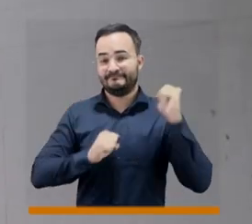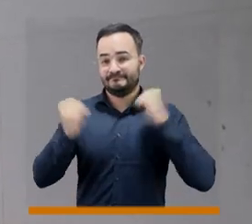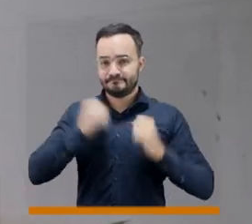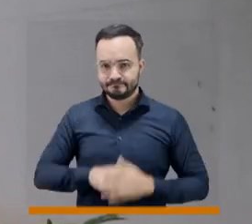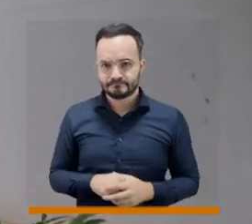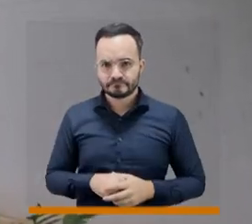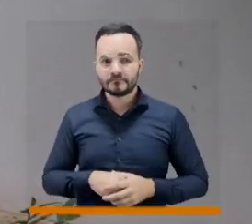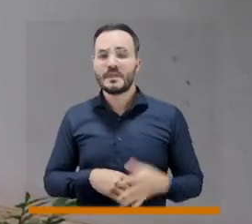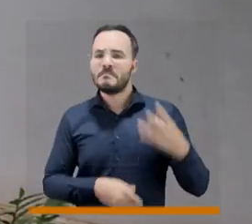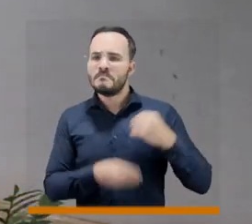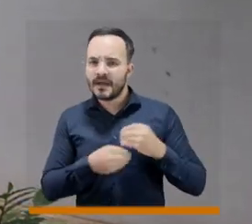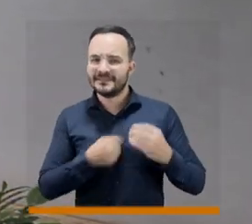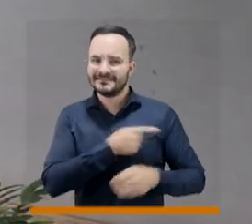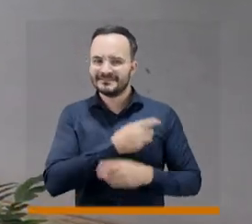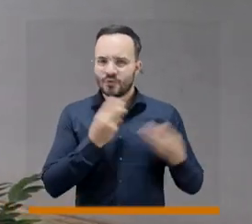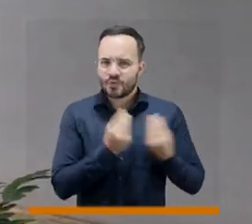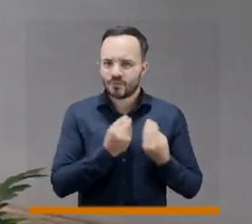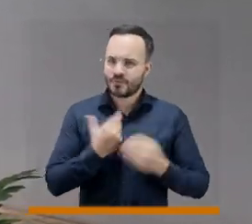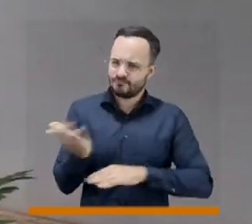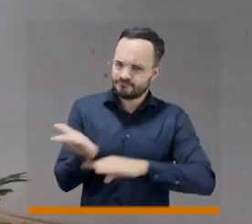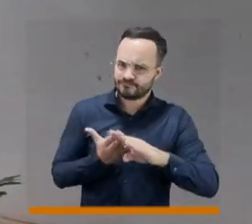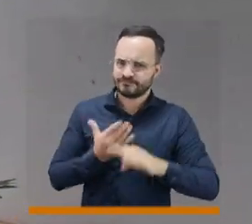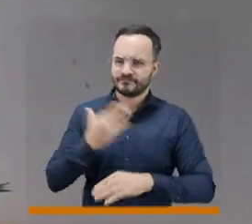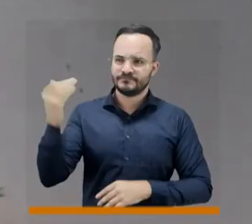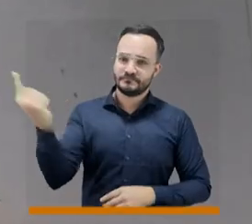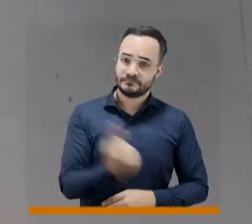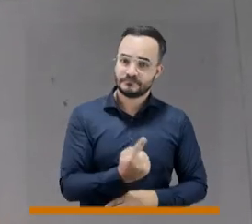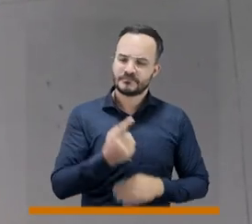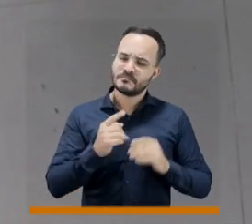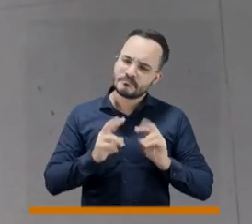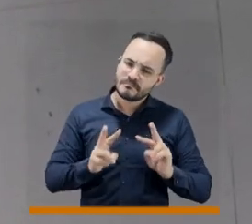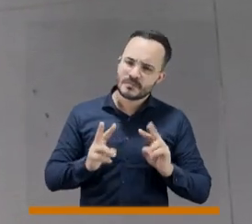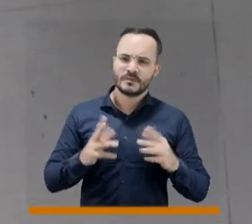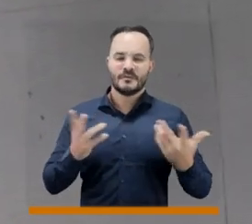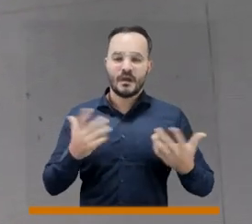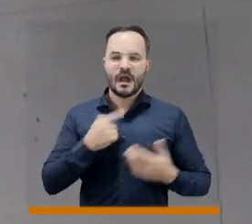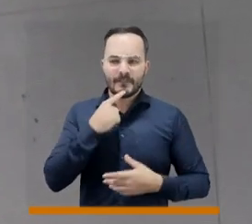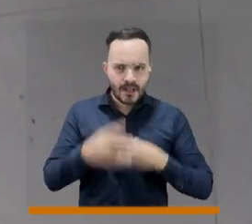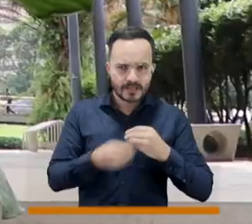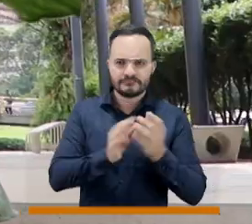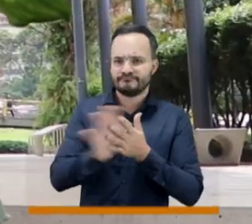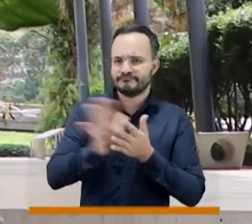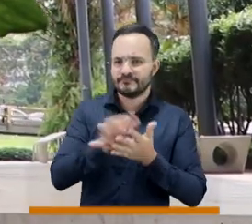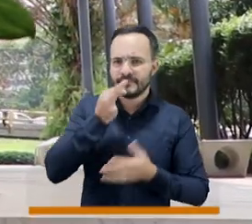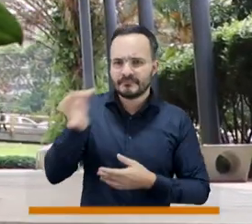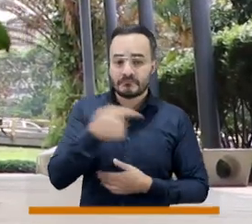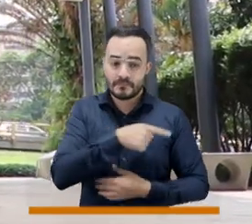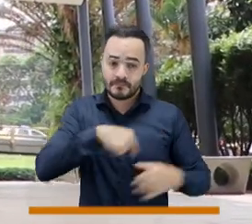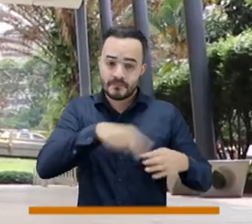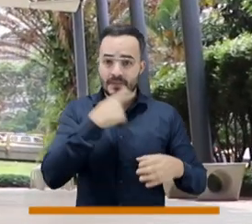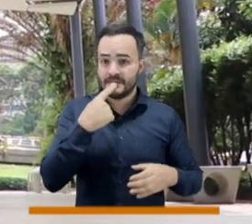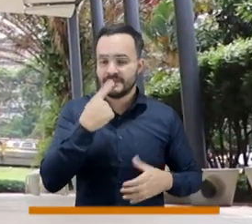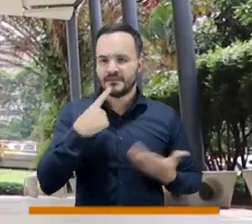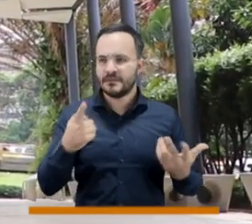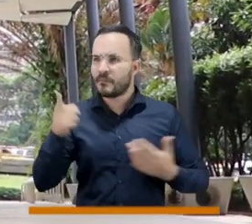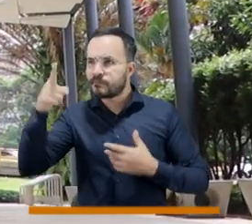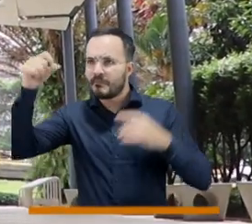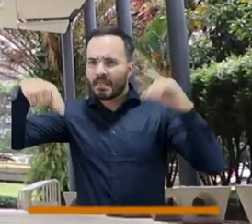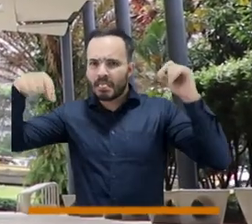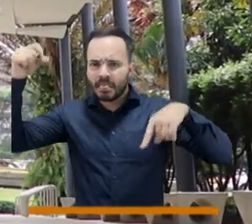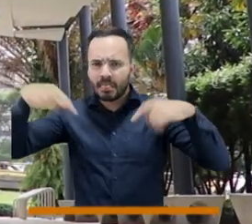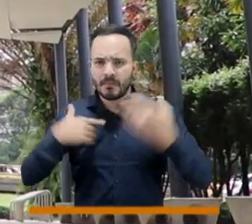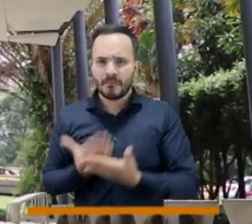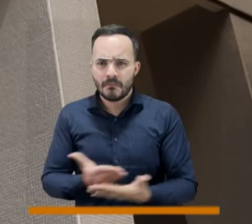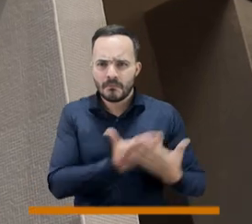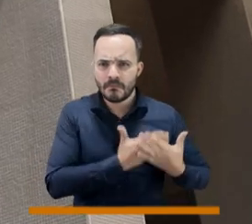Medellín. Adicionalmente, dicen los concejales citantes, las locaciones cuentan con goteras y humedades, algo